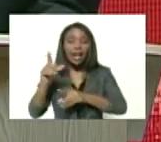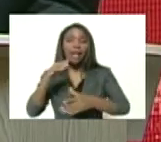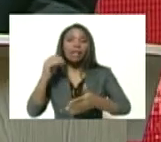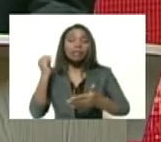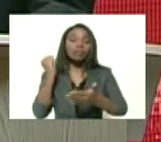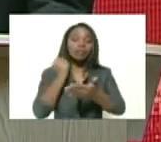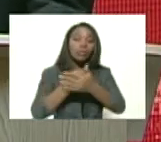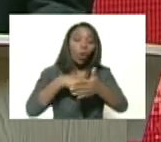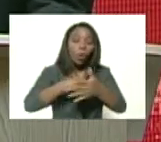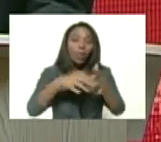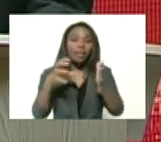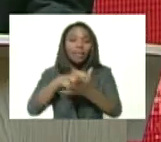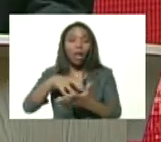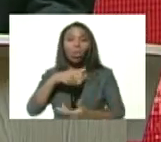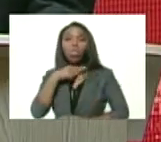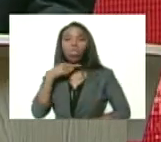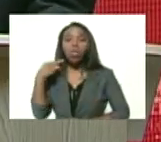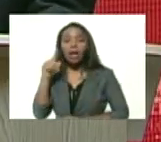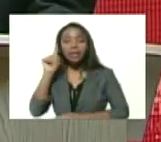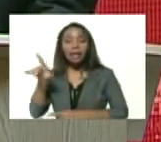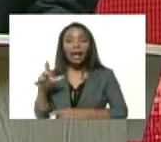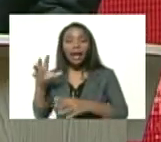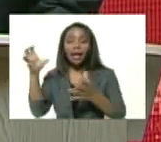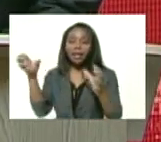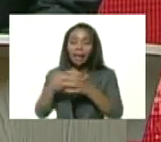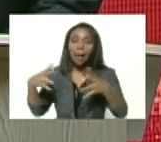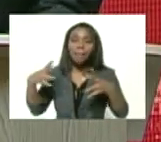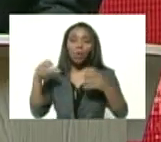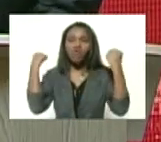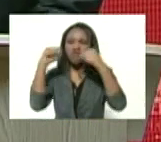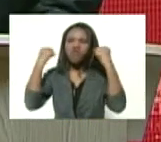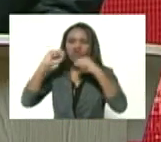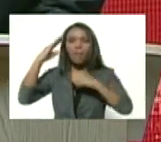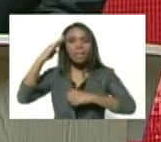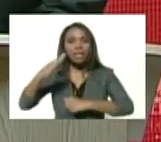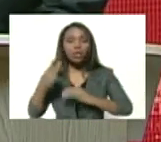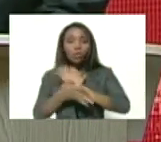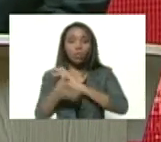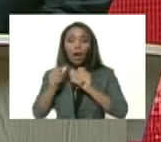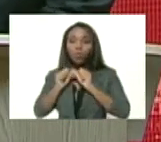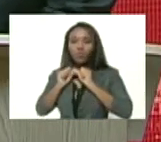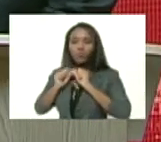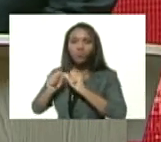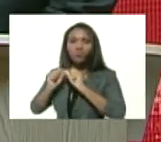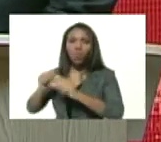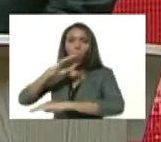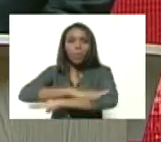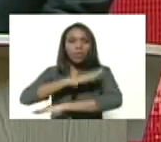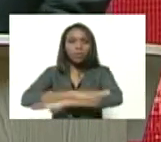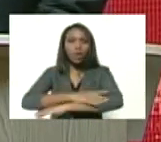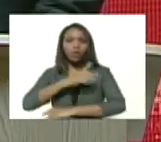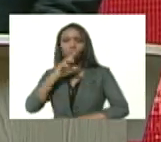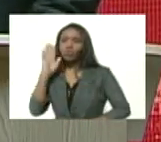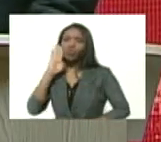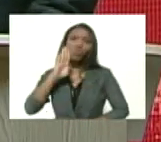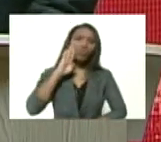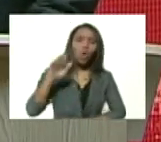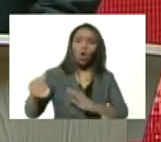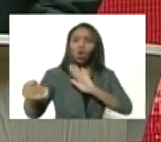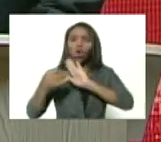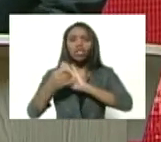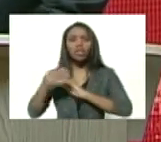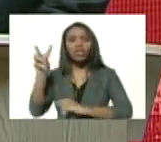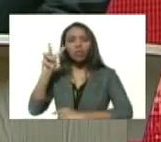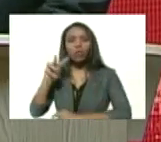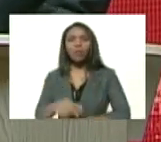en Colombia en campos de entrenamiento paramilitar para continuar su acción criminal contra